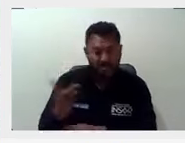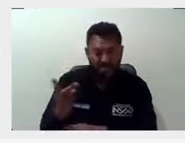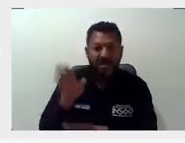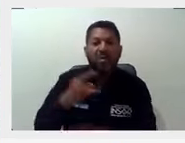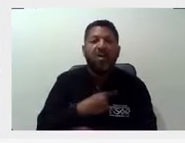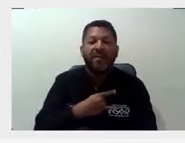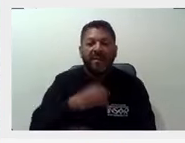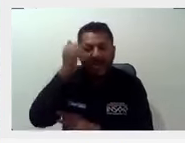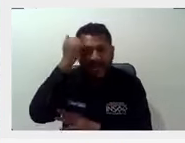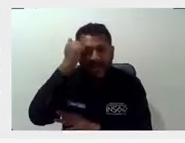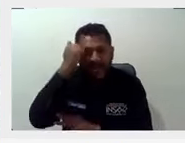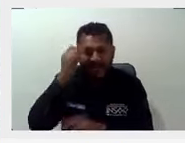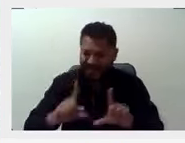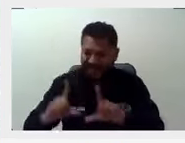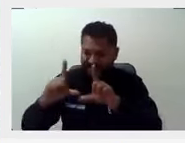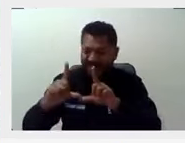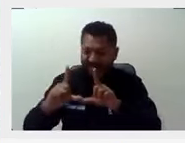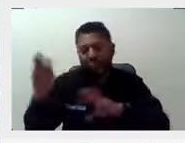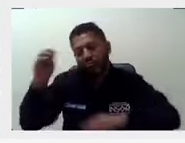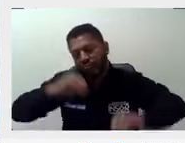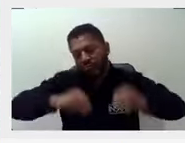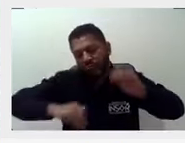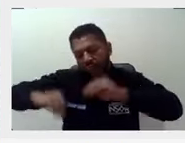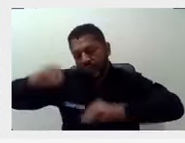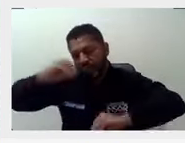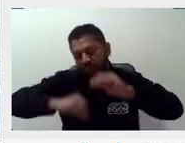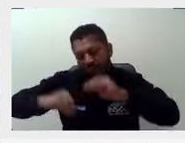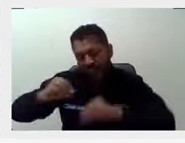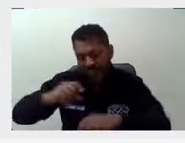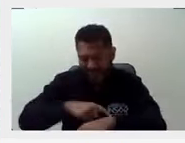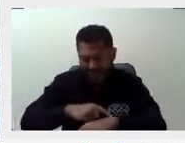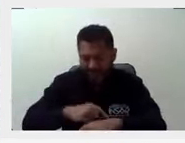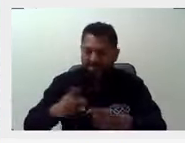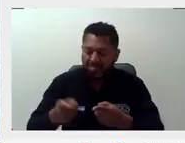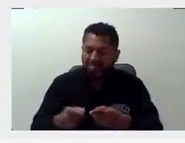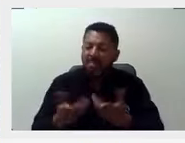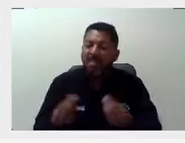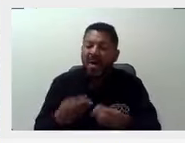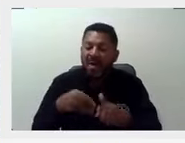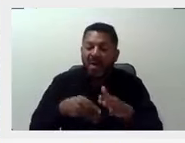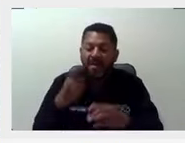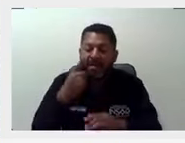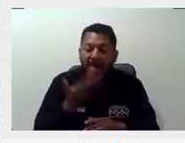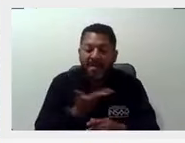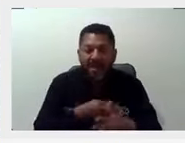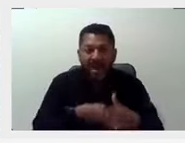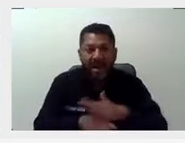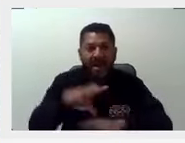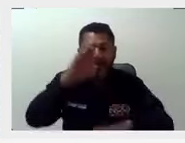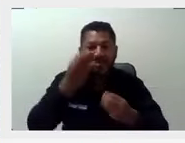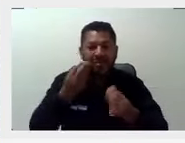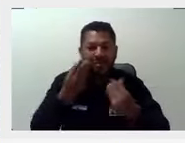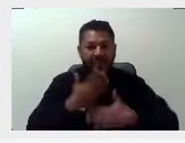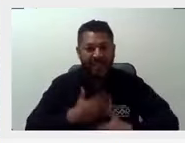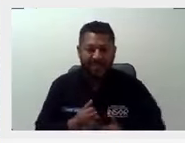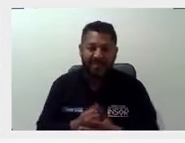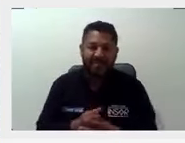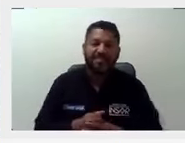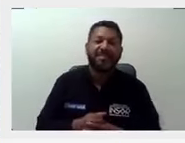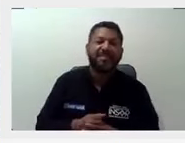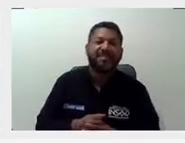de la licenciatura generan periódicamente para que los padres puedan beneficiarse de ellos. Y tenemos